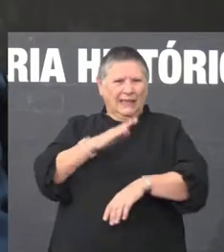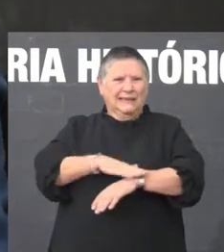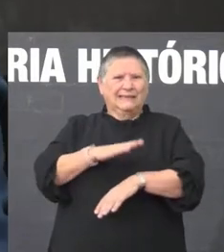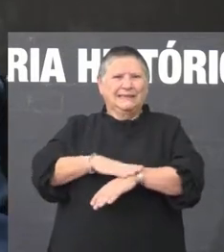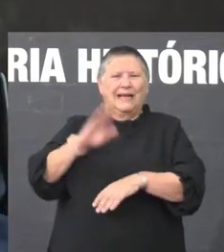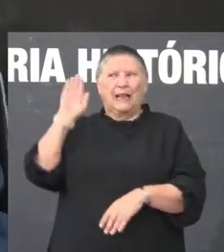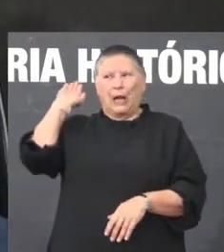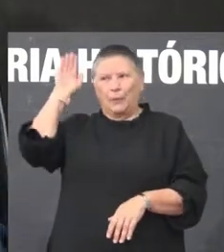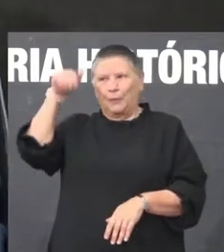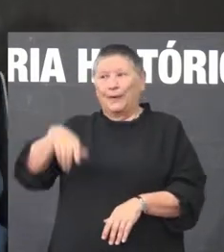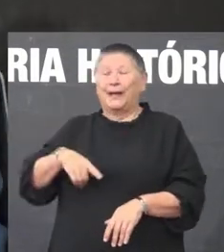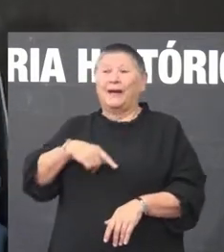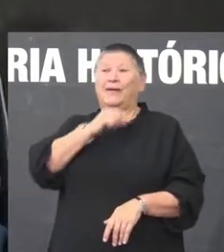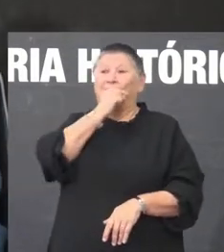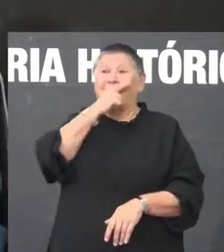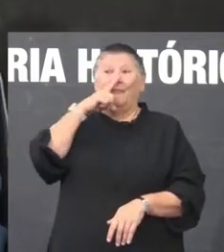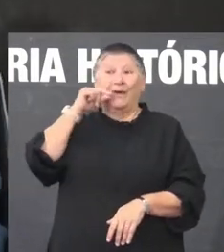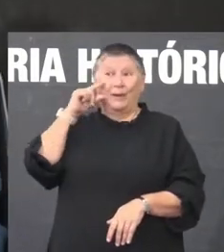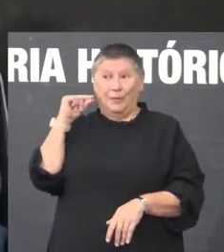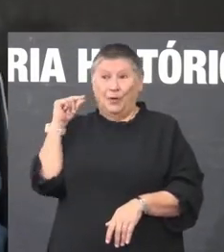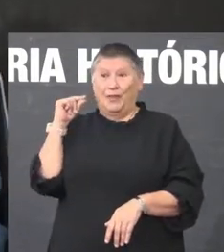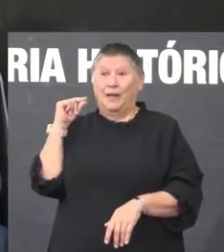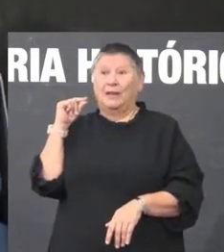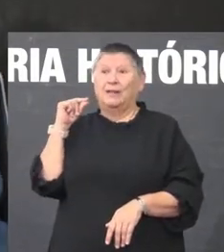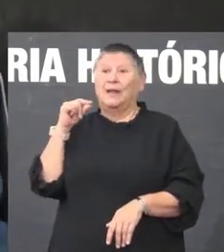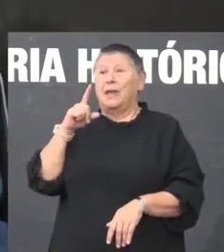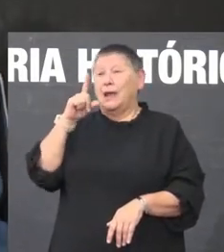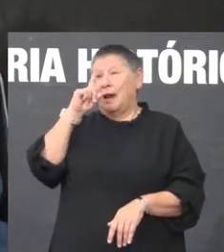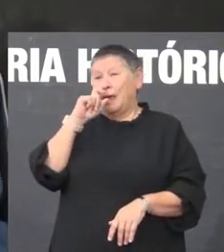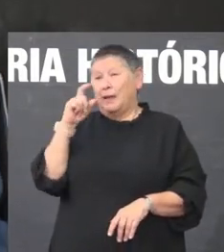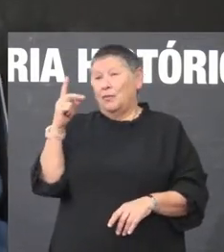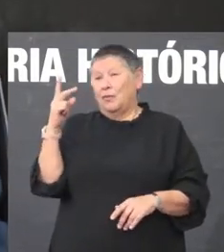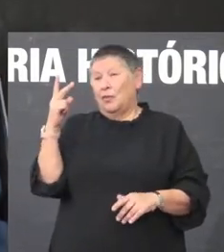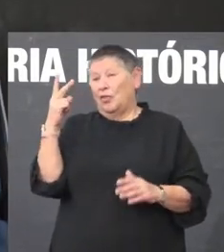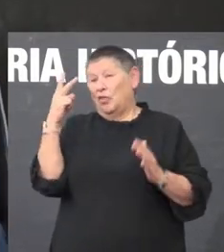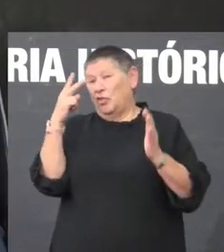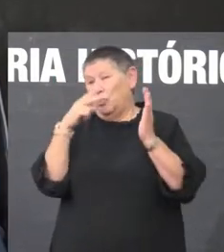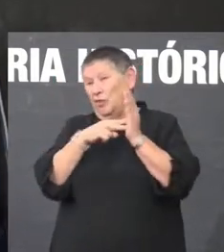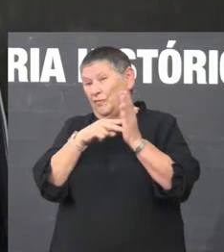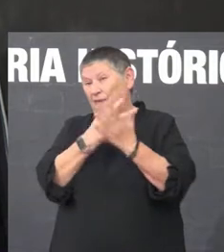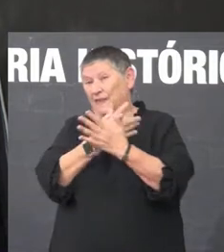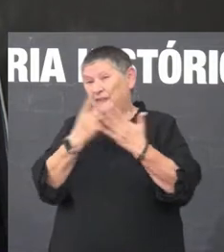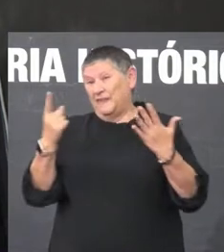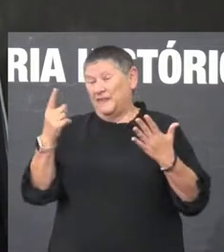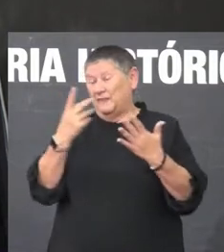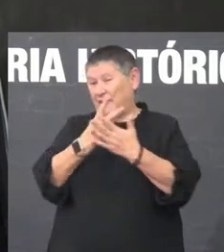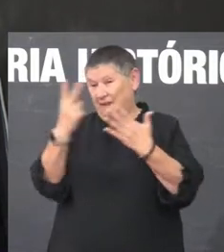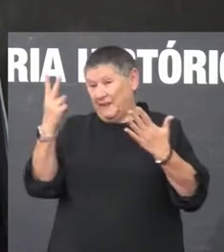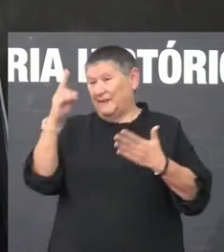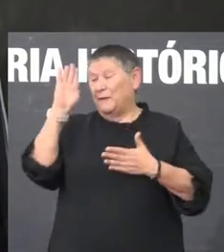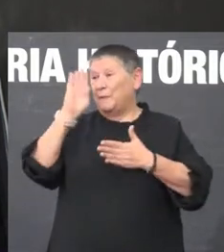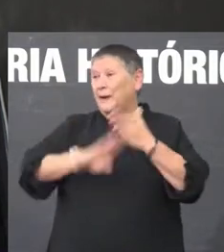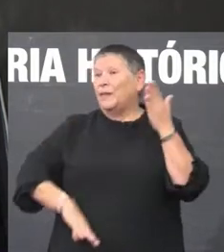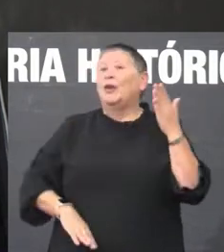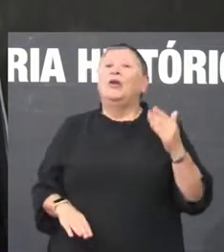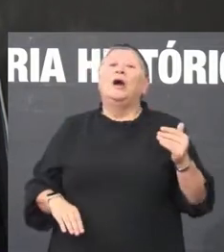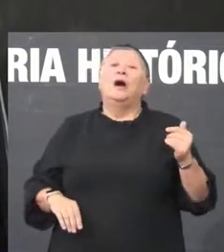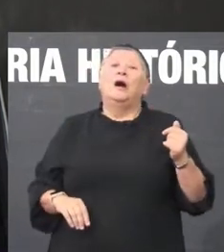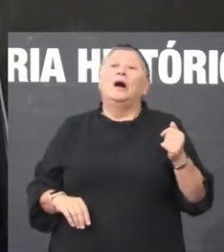Felipe González, en el año 2017, en Barcelona, hizo